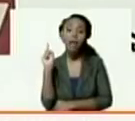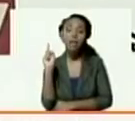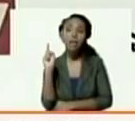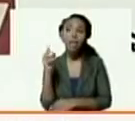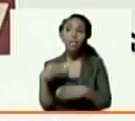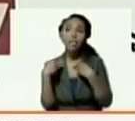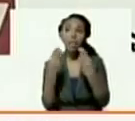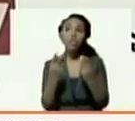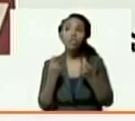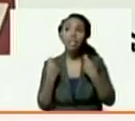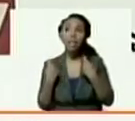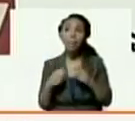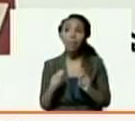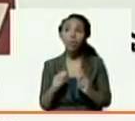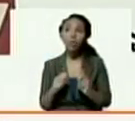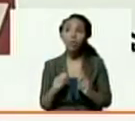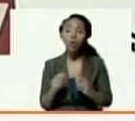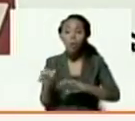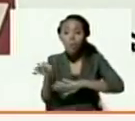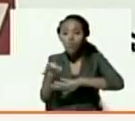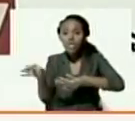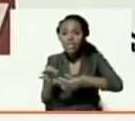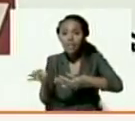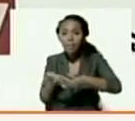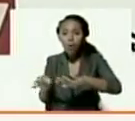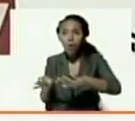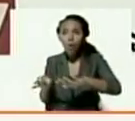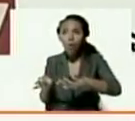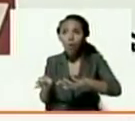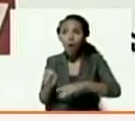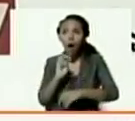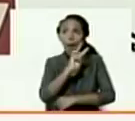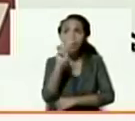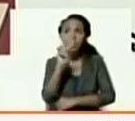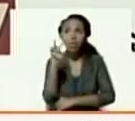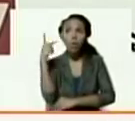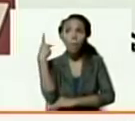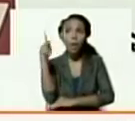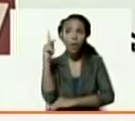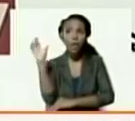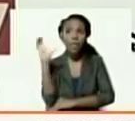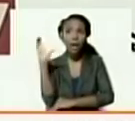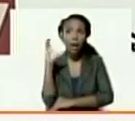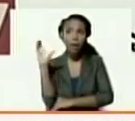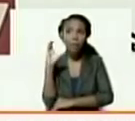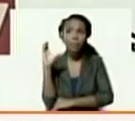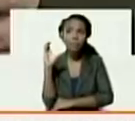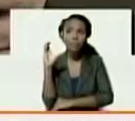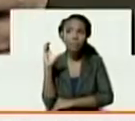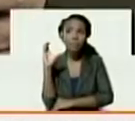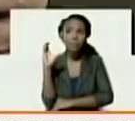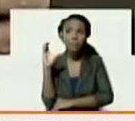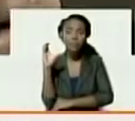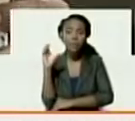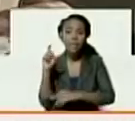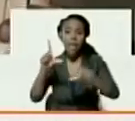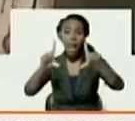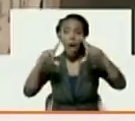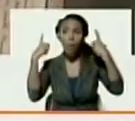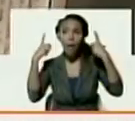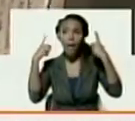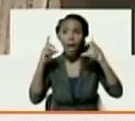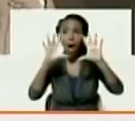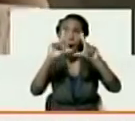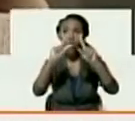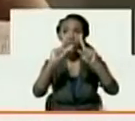está dando el tratamiento de municipio a las 22 parroquias de Caracas. Y en La Guaira, las